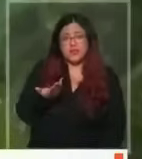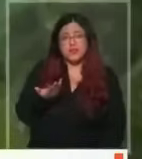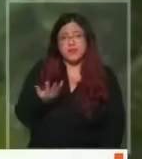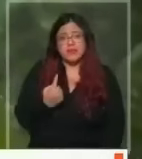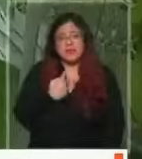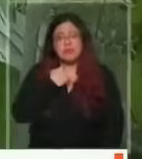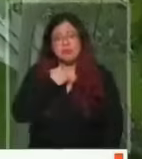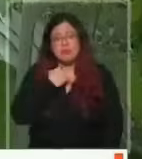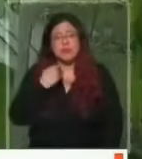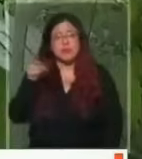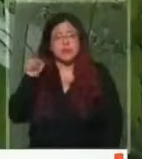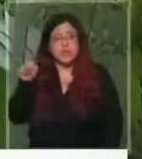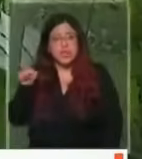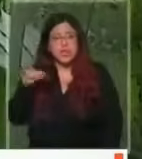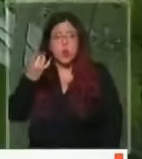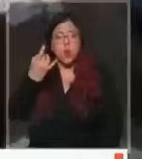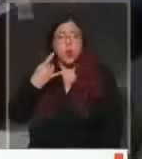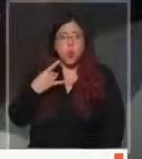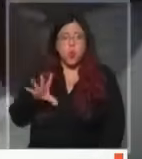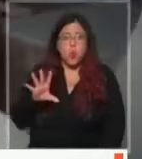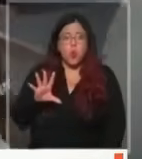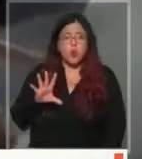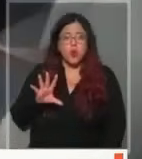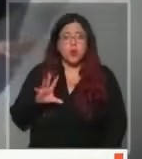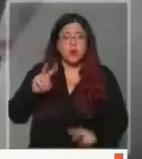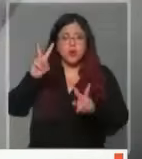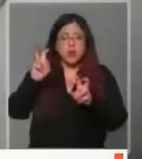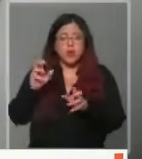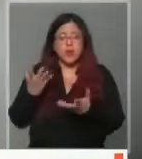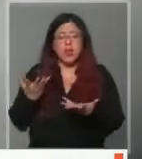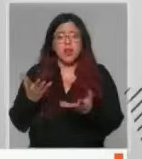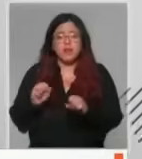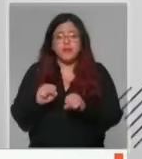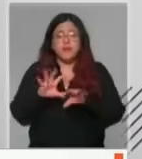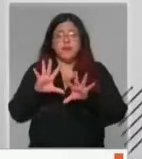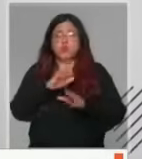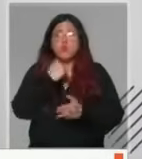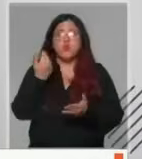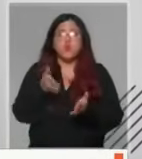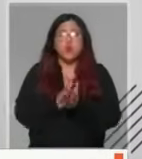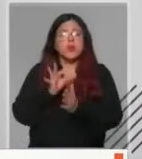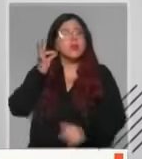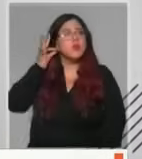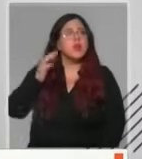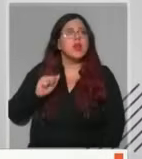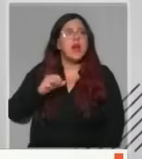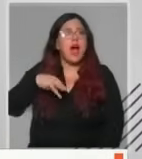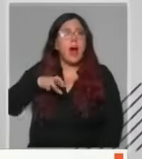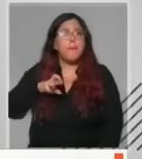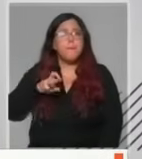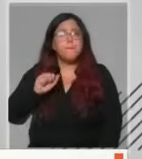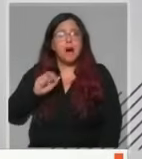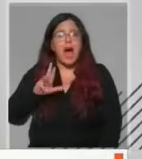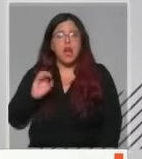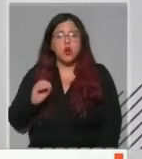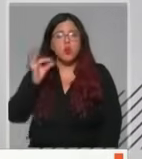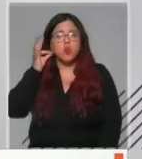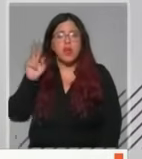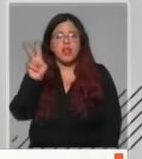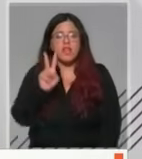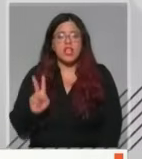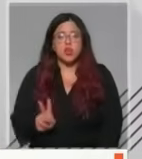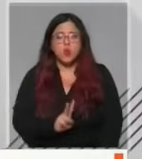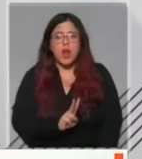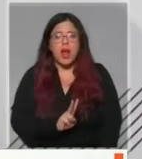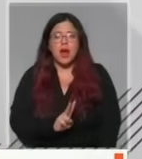Esta animita es hoy el único vestigio del impactante femicidio de Amparo Velázquez, una mujer venezolana.